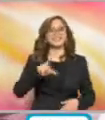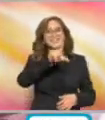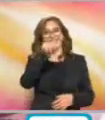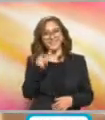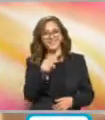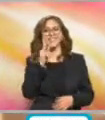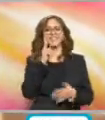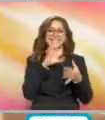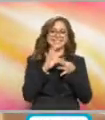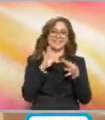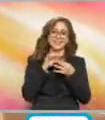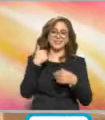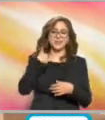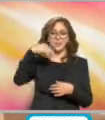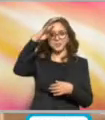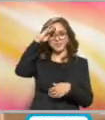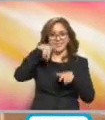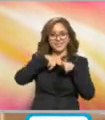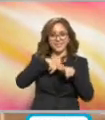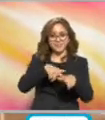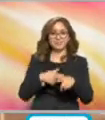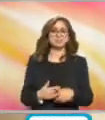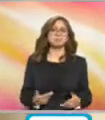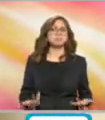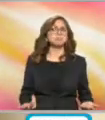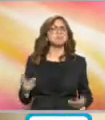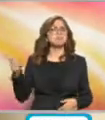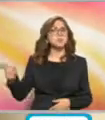negocio, Ahí ¿eh? se va. Buen negocio. Además de madrina,